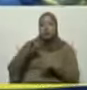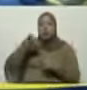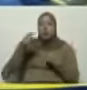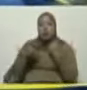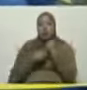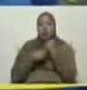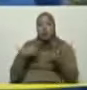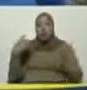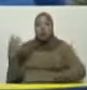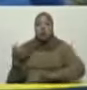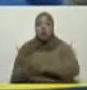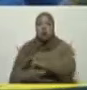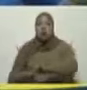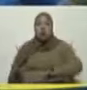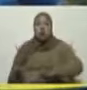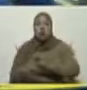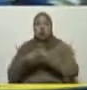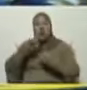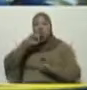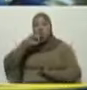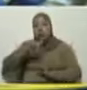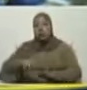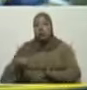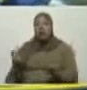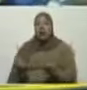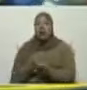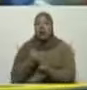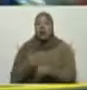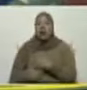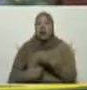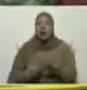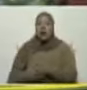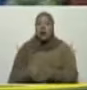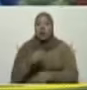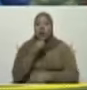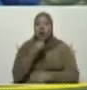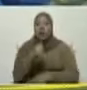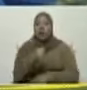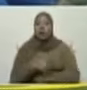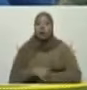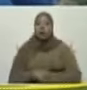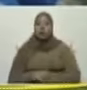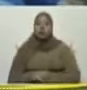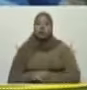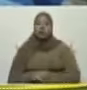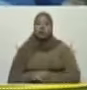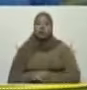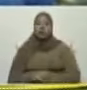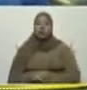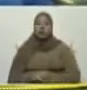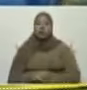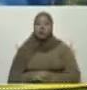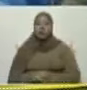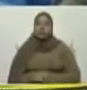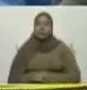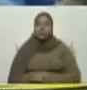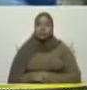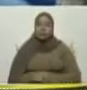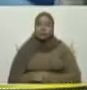violencia con odio e intolerancia con enfrentamiento insultos entre los venezolanos